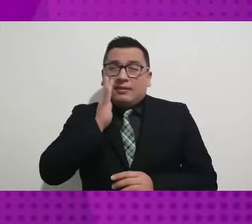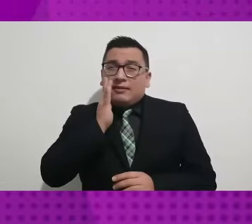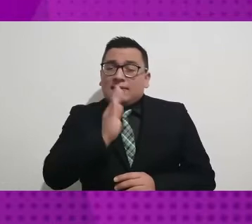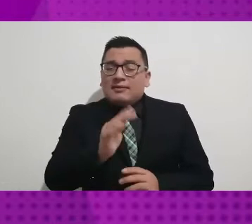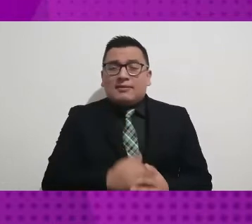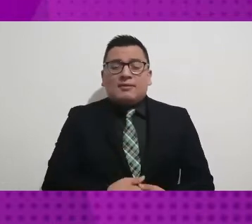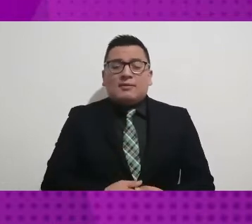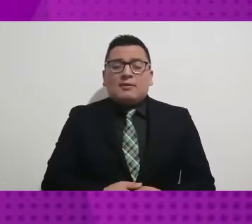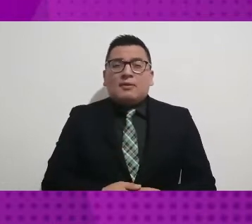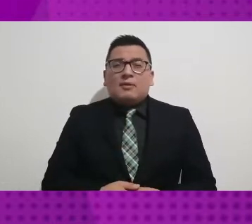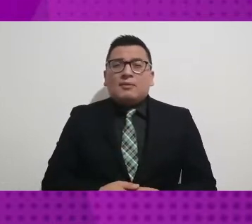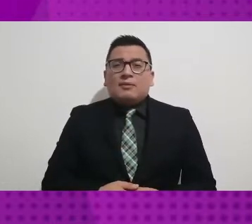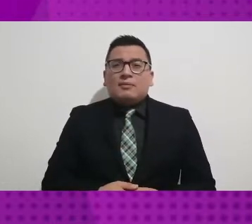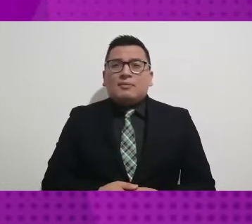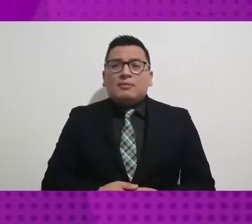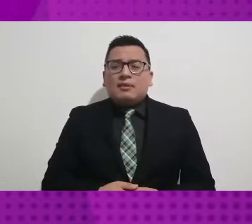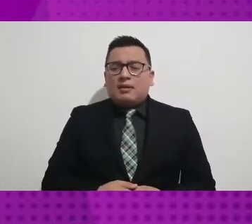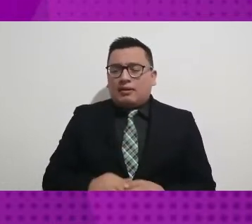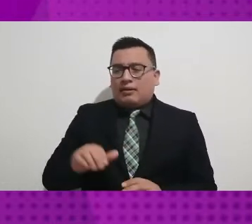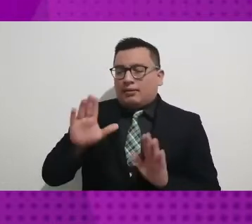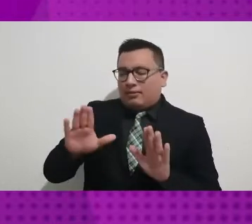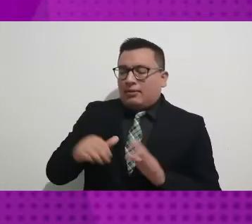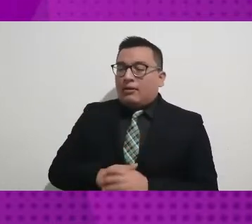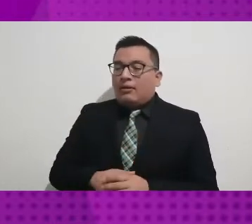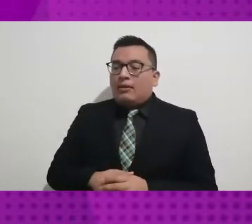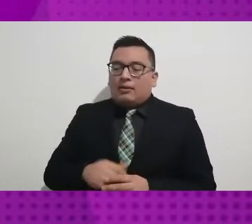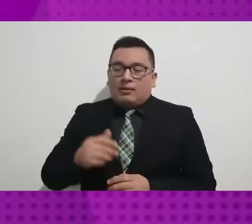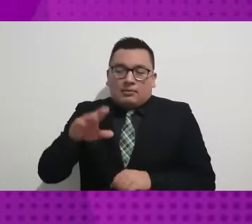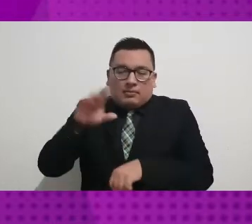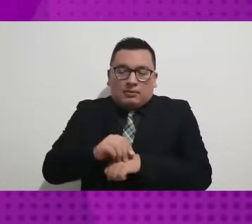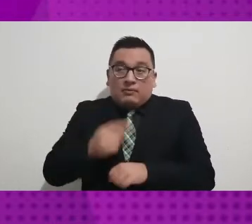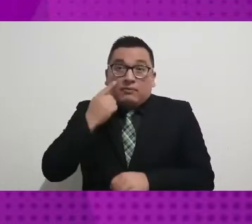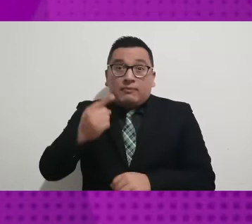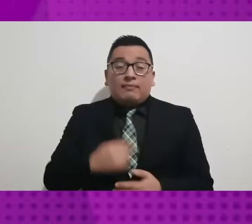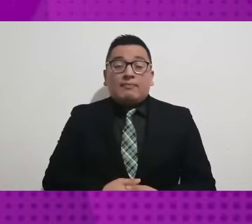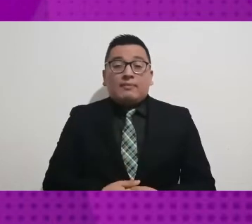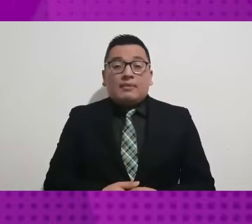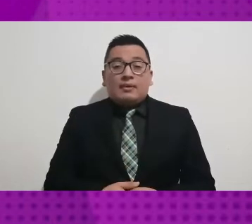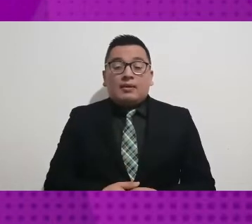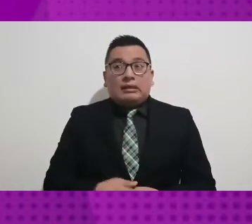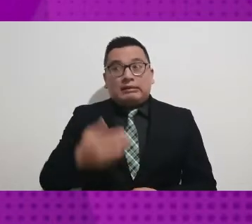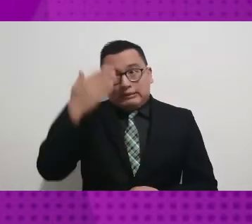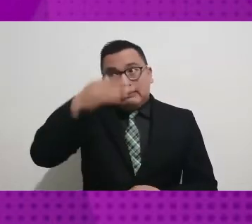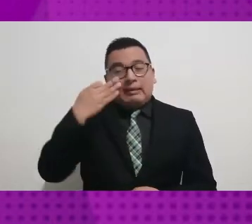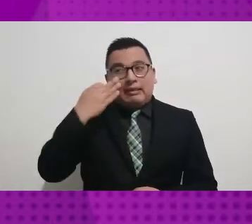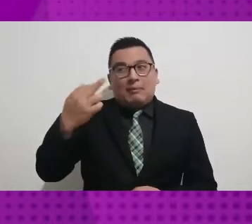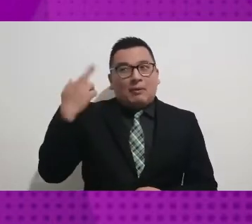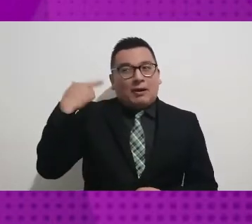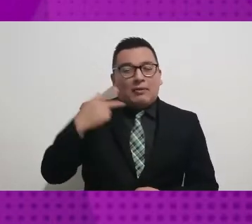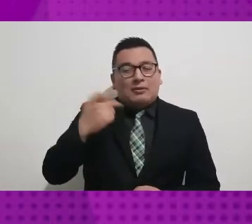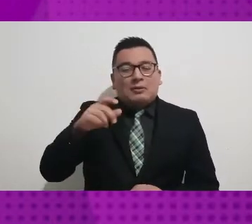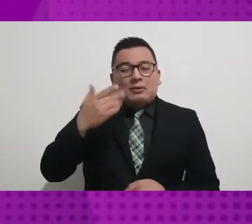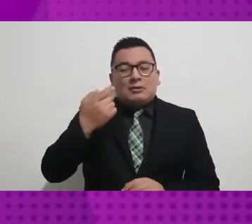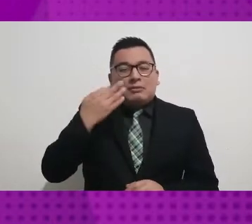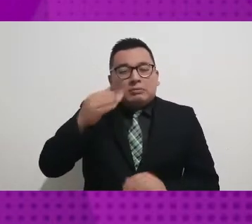seré muy sintomático. Sí. Si me permites, precisamente el